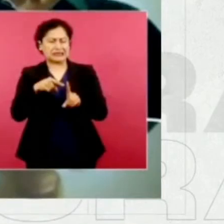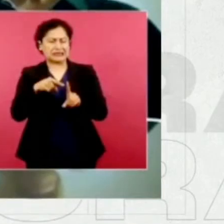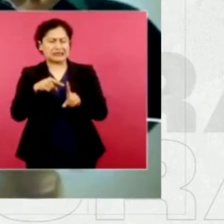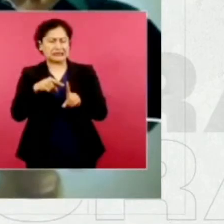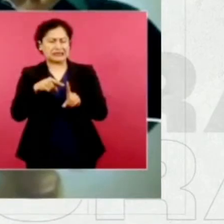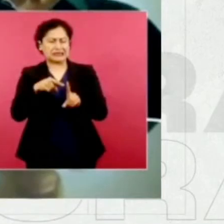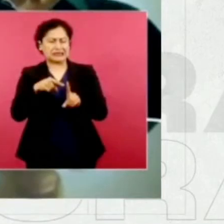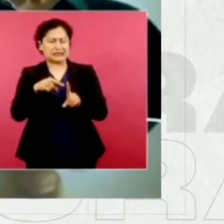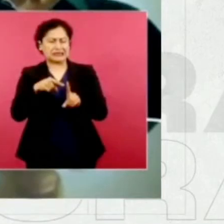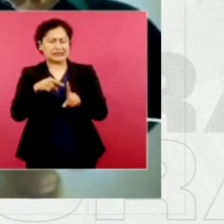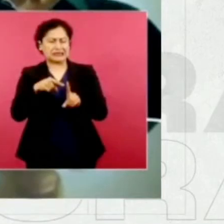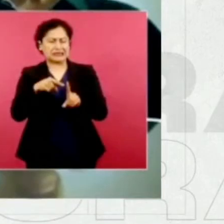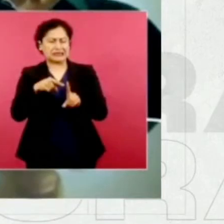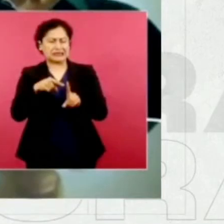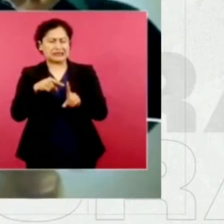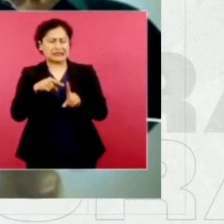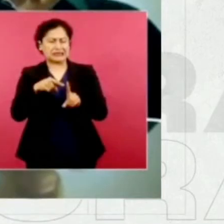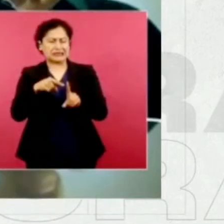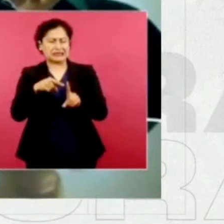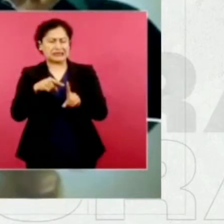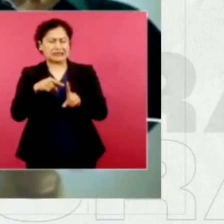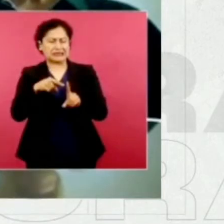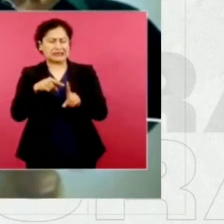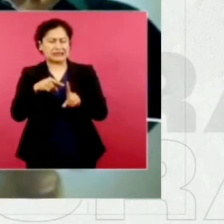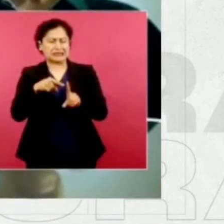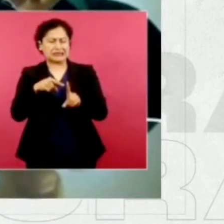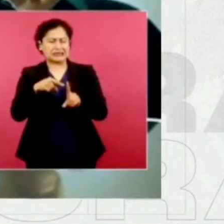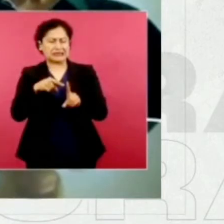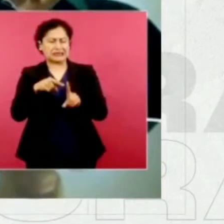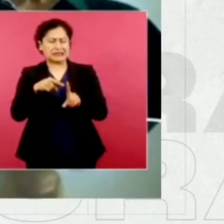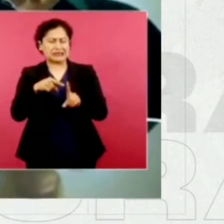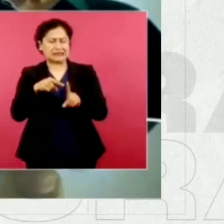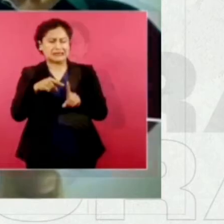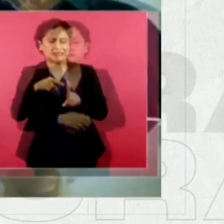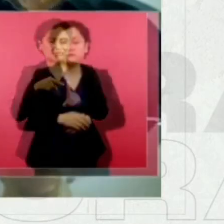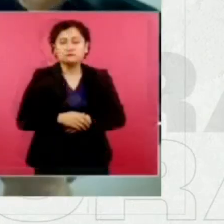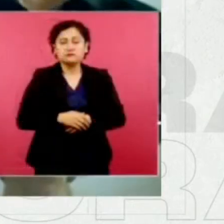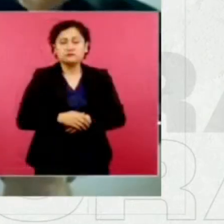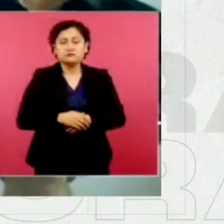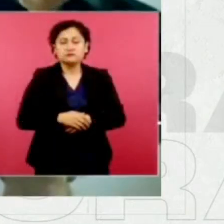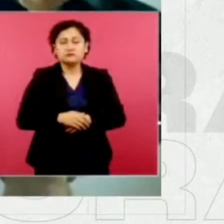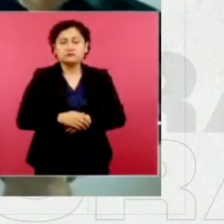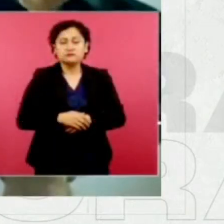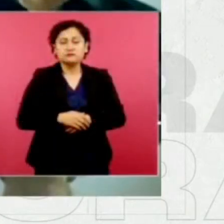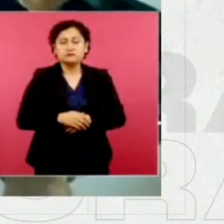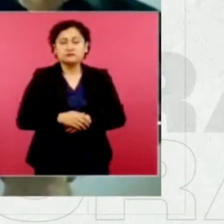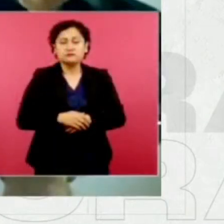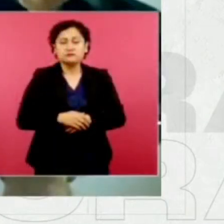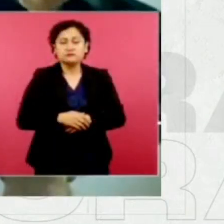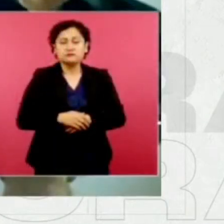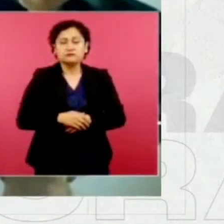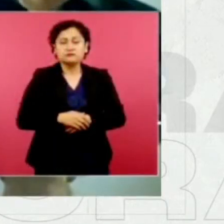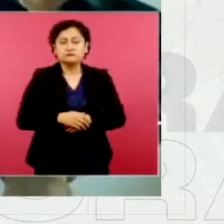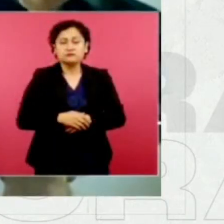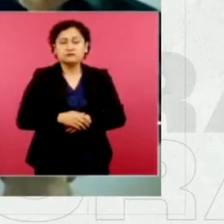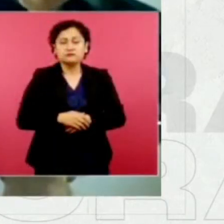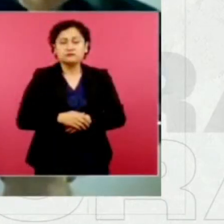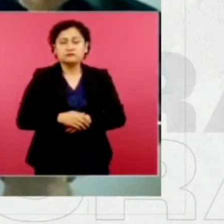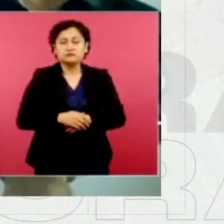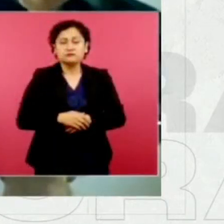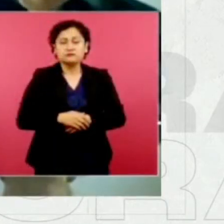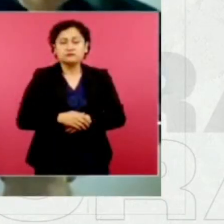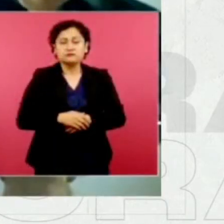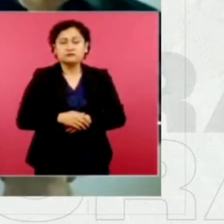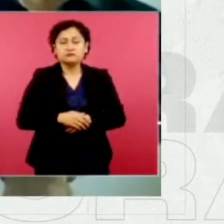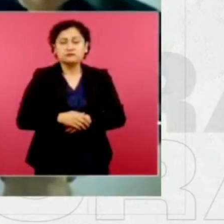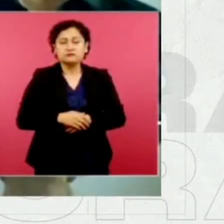nomás adentro del cartel de Sinaloa, pero también de los otros carteles, porque él es una